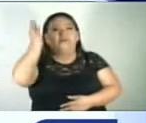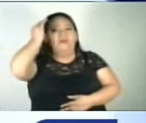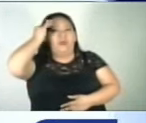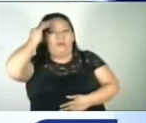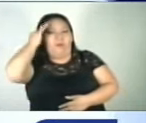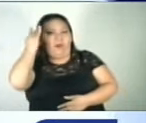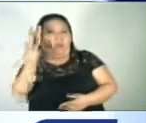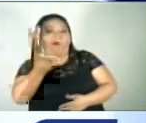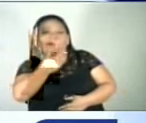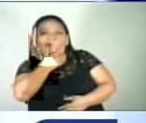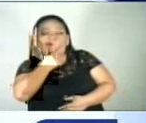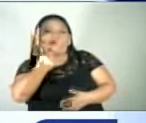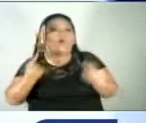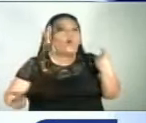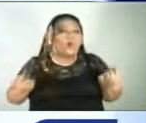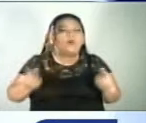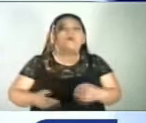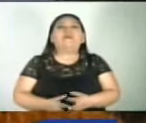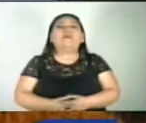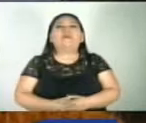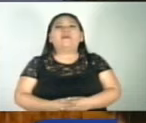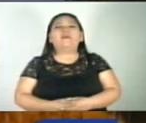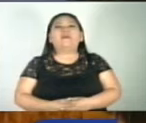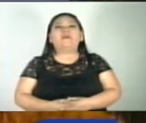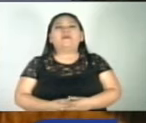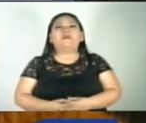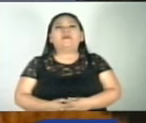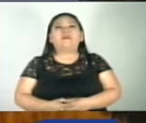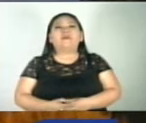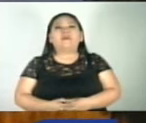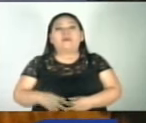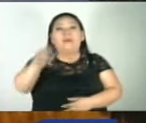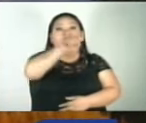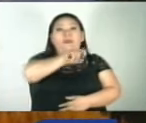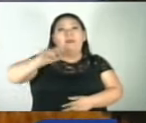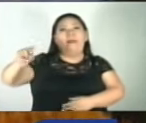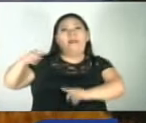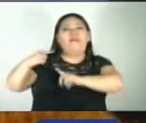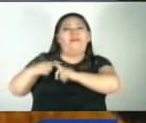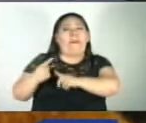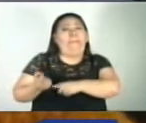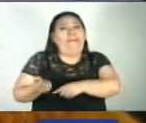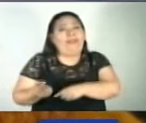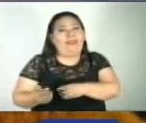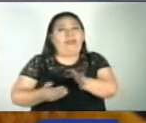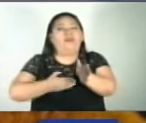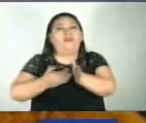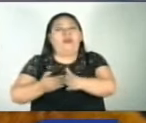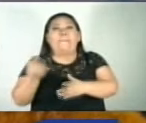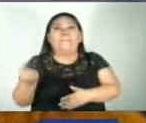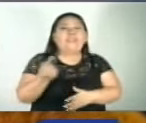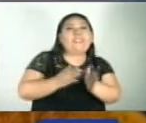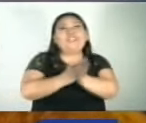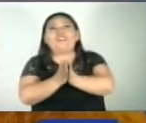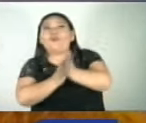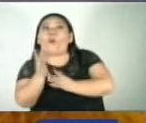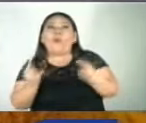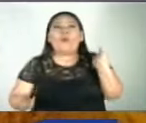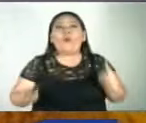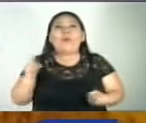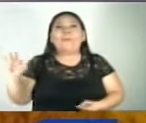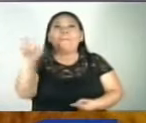cuáles son sus expectativas. Con la Semana Santa a punto de iniciar y muchos salvadoreños tienen la duda qué pueden